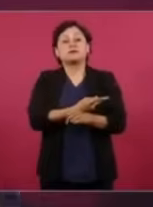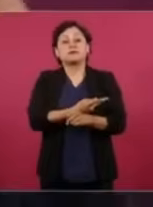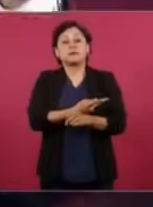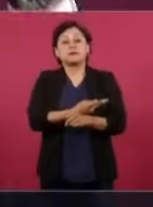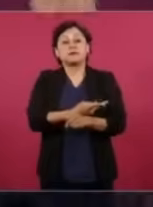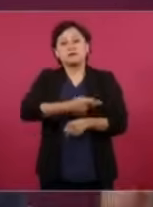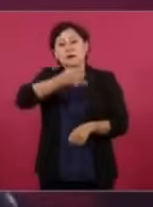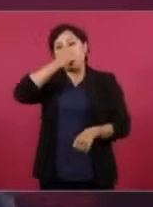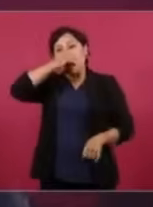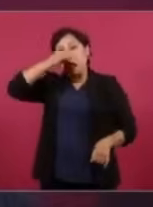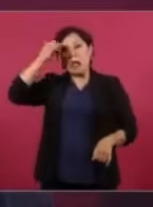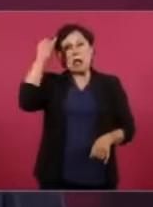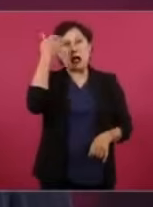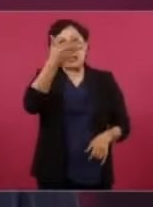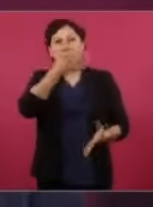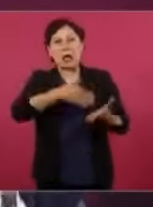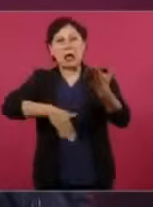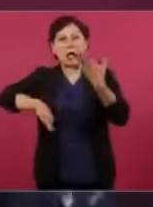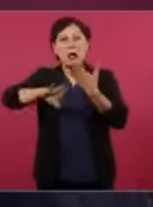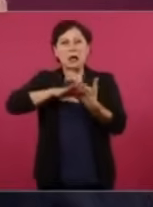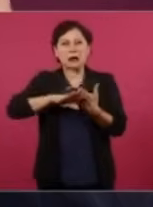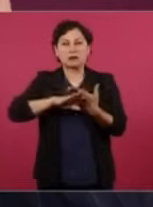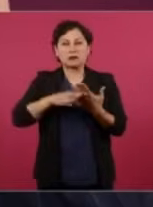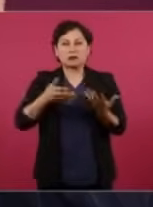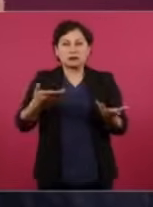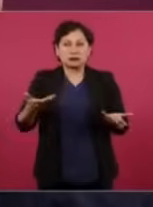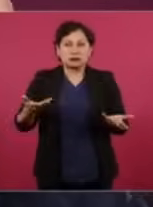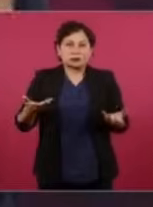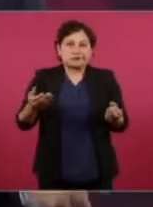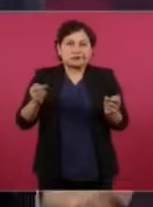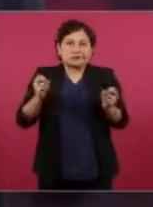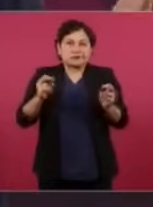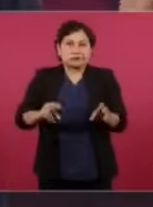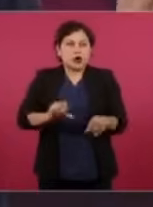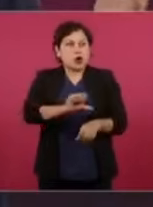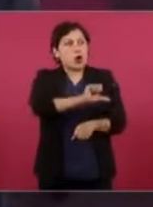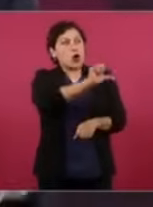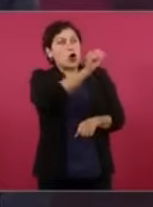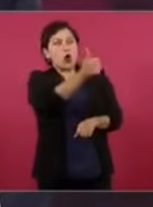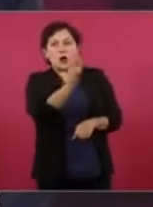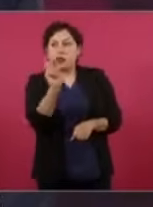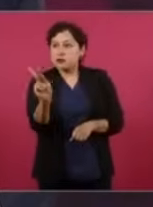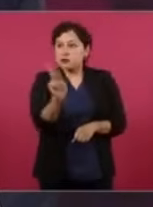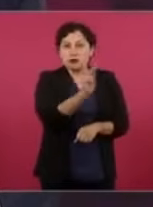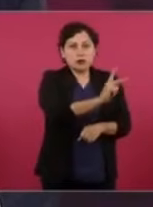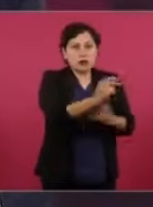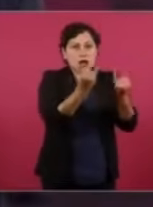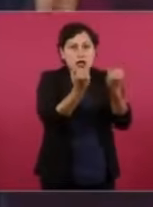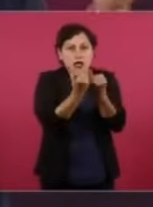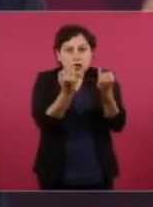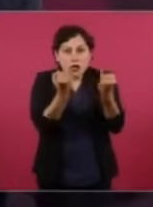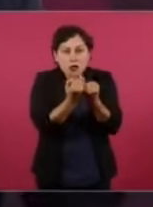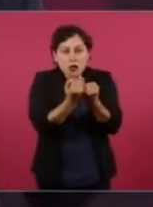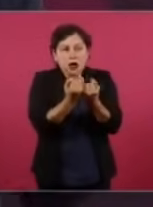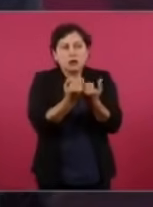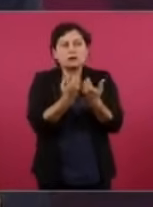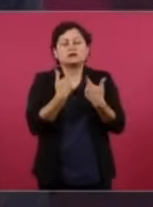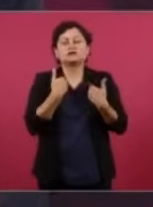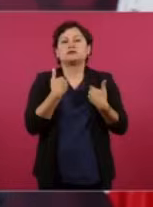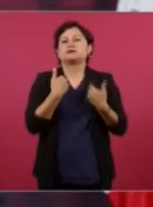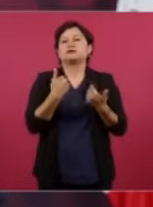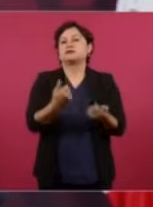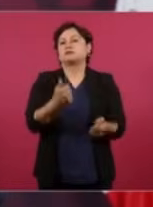Y así muchos otros. Entonces, los entiendo, no estoy de acuerdo con